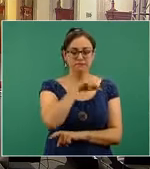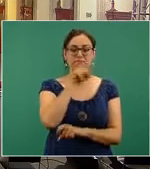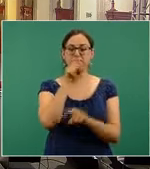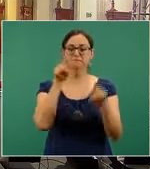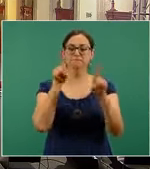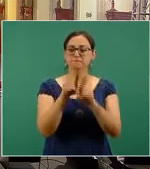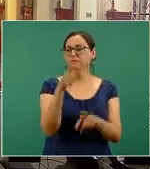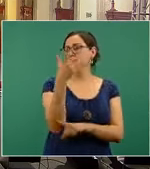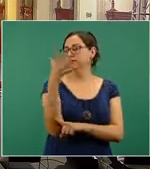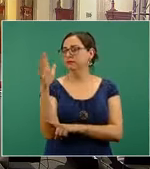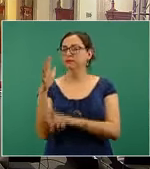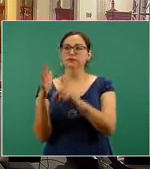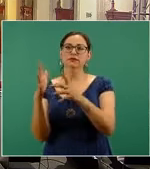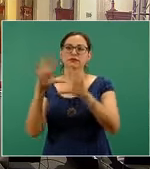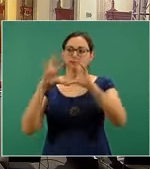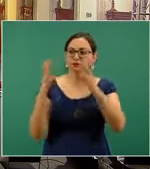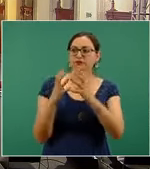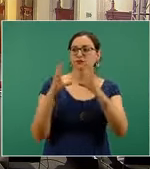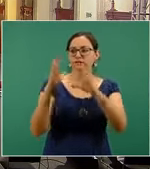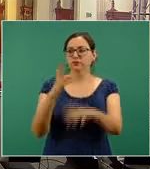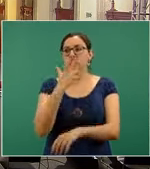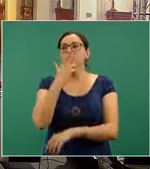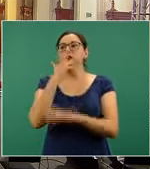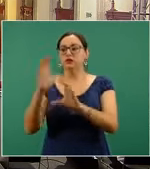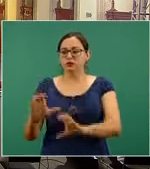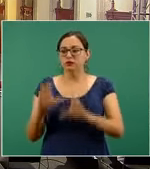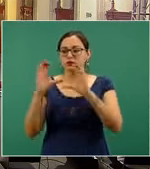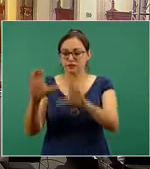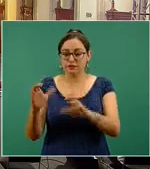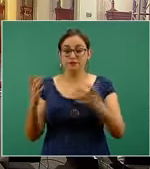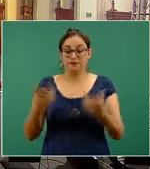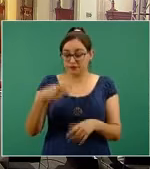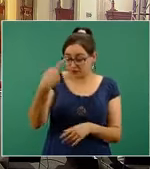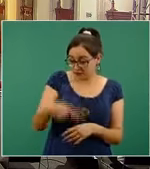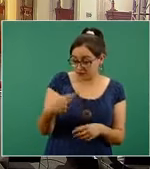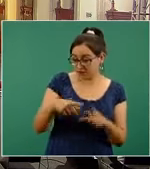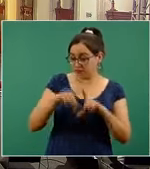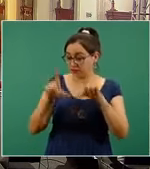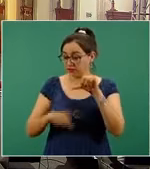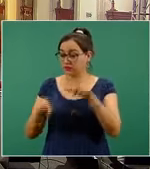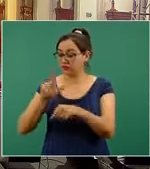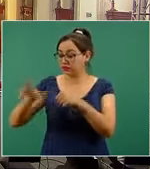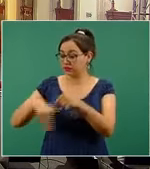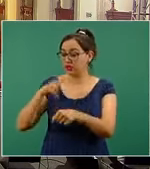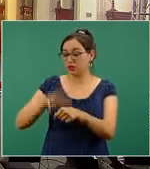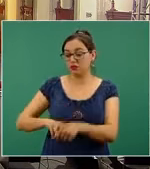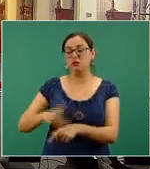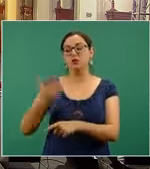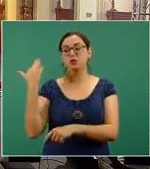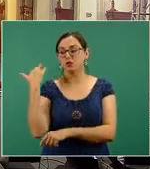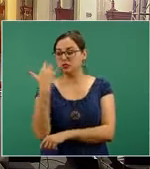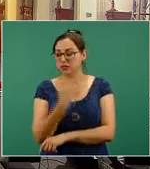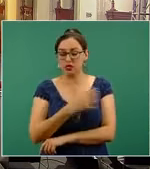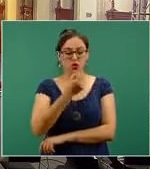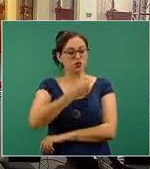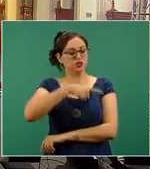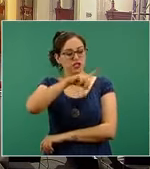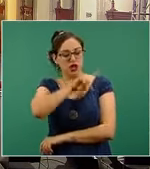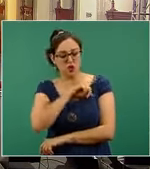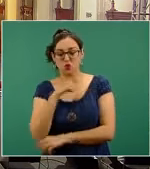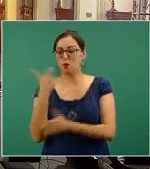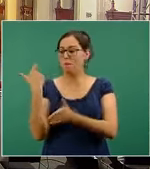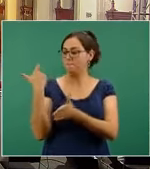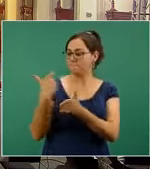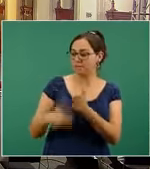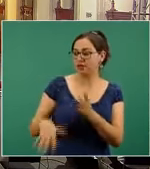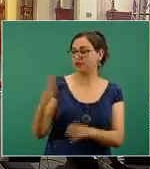sostenibilidad, aprovechando lo que producimos de forma local, que es muy rico, muy saludable, más económico y más amable con el ambiente. Y evitar los